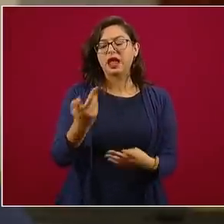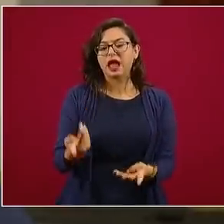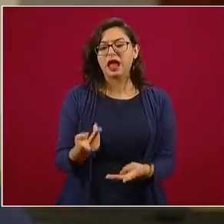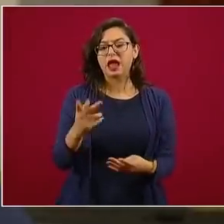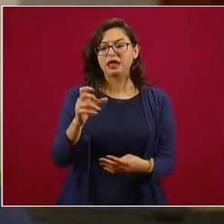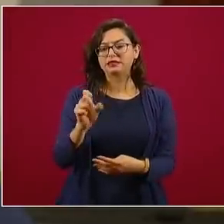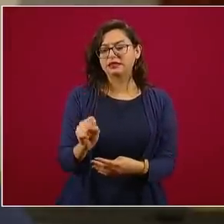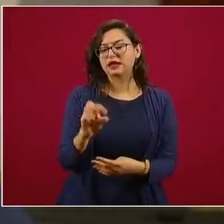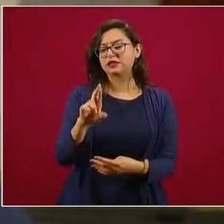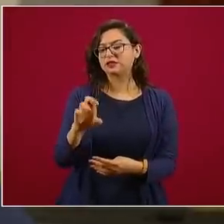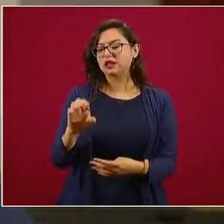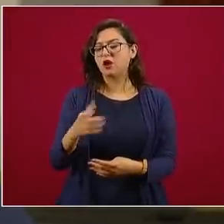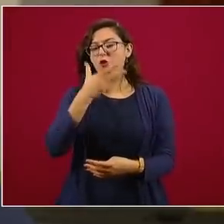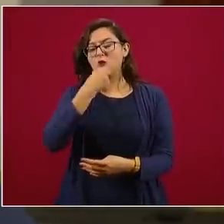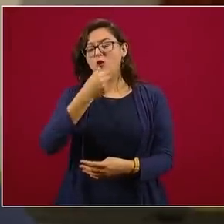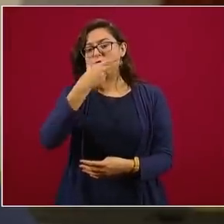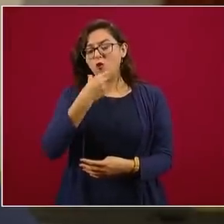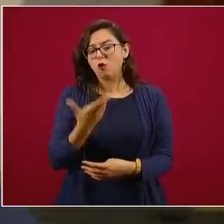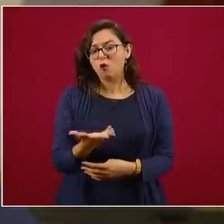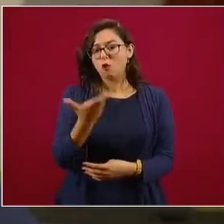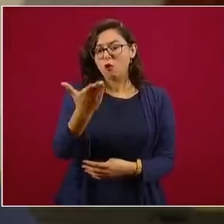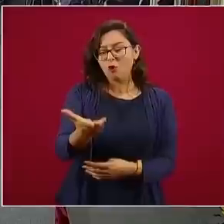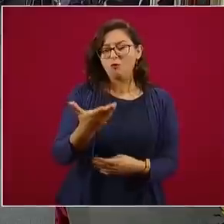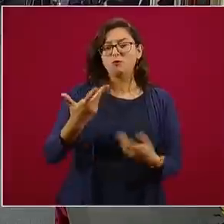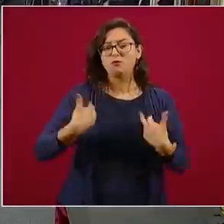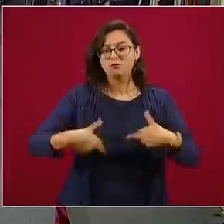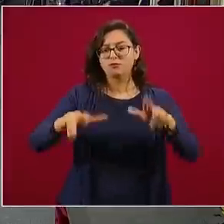el vicepresidente de Estados Unidos.